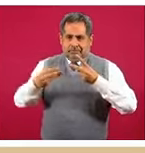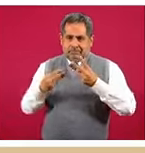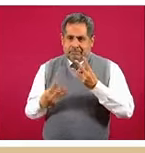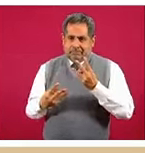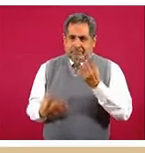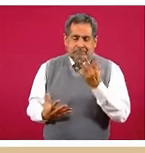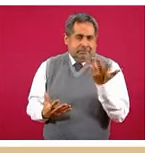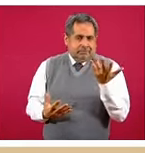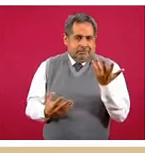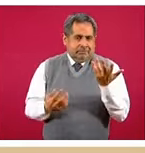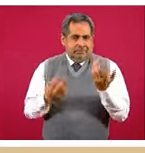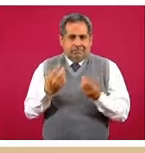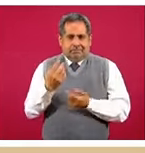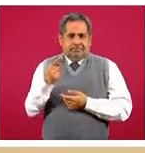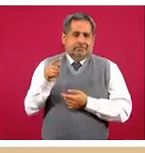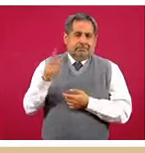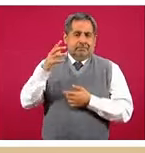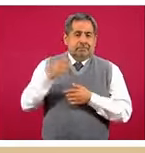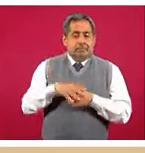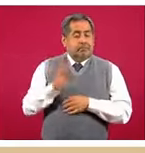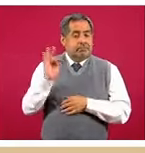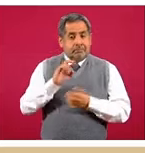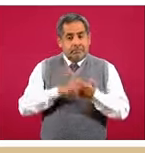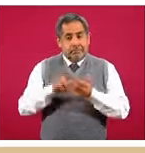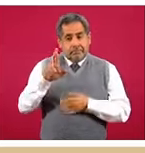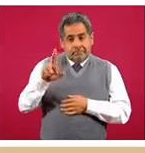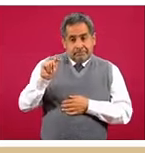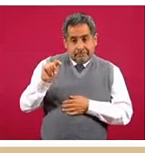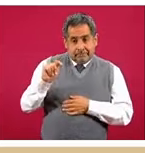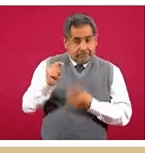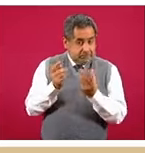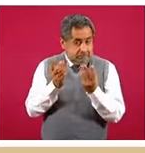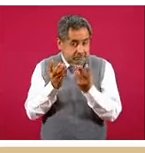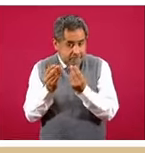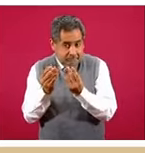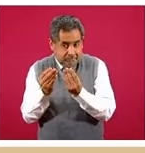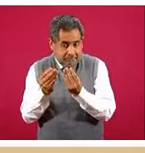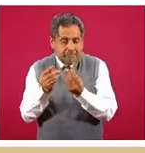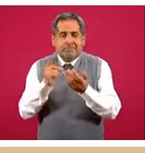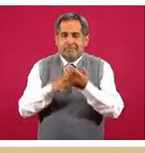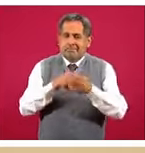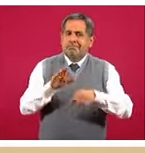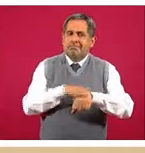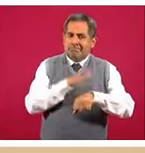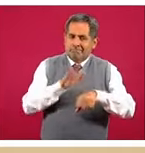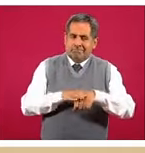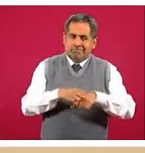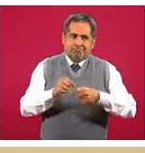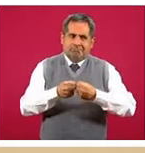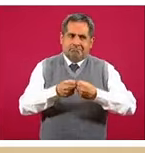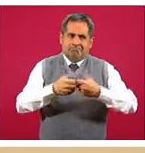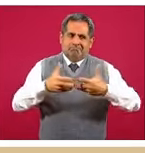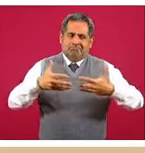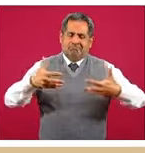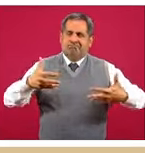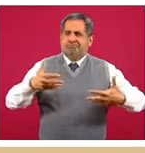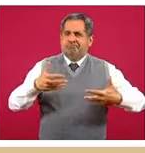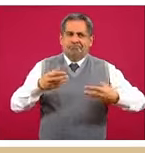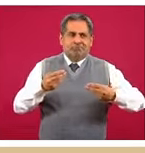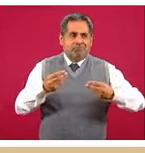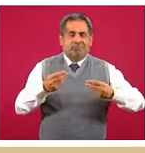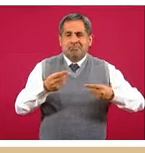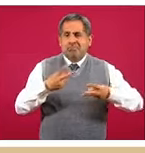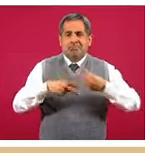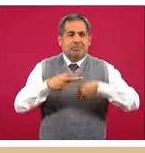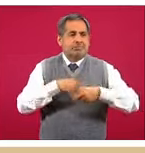3. Y entre más alto es este número RT, es mayor la velocidad con la que va